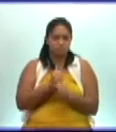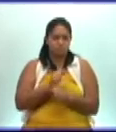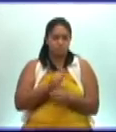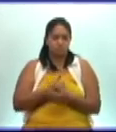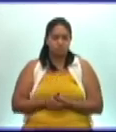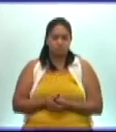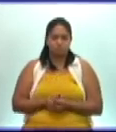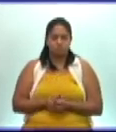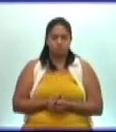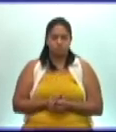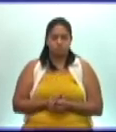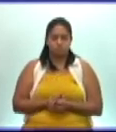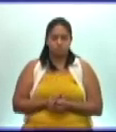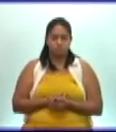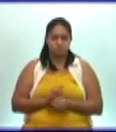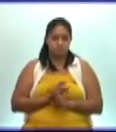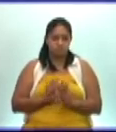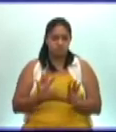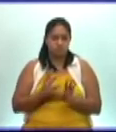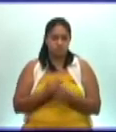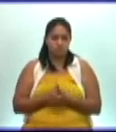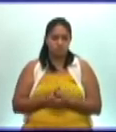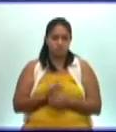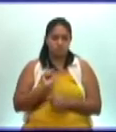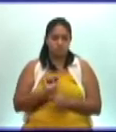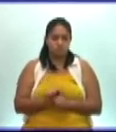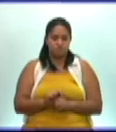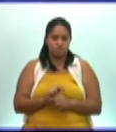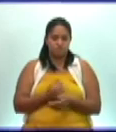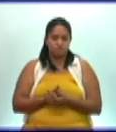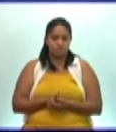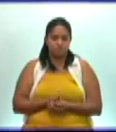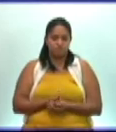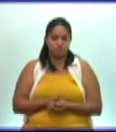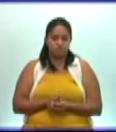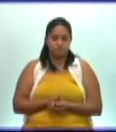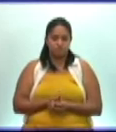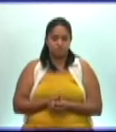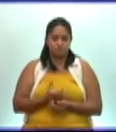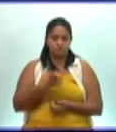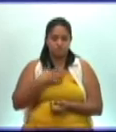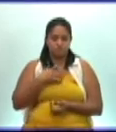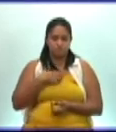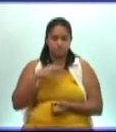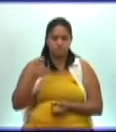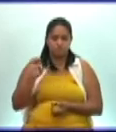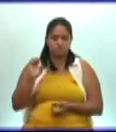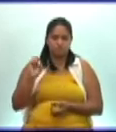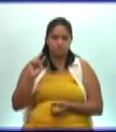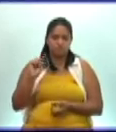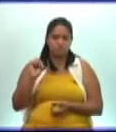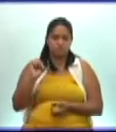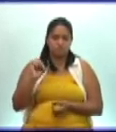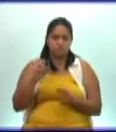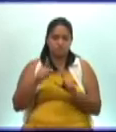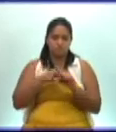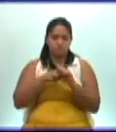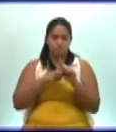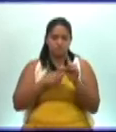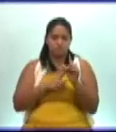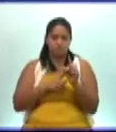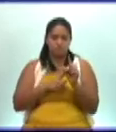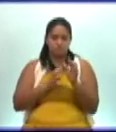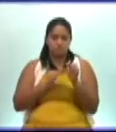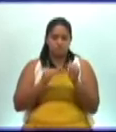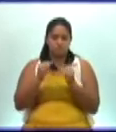Por supuesto que sería en este caso aquella que contiene el seno del ángulo bajo el cual se observa el